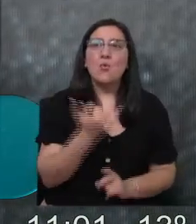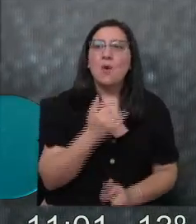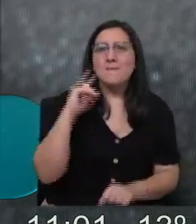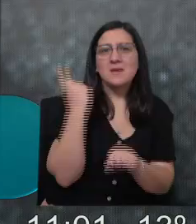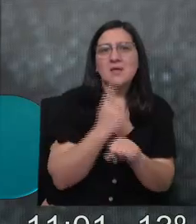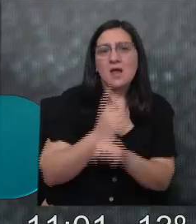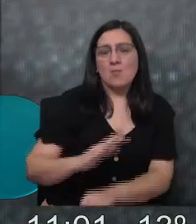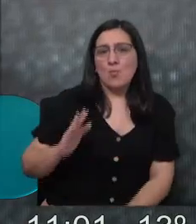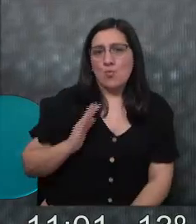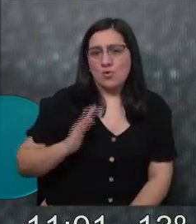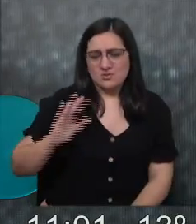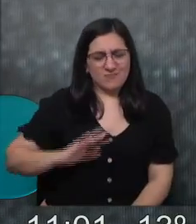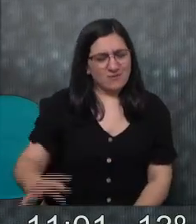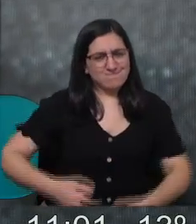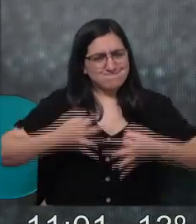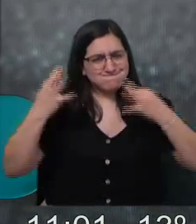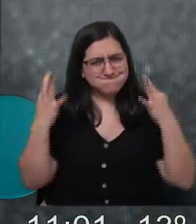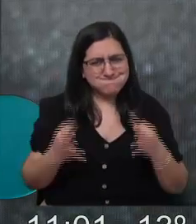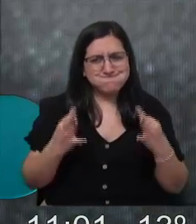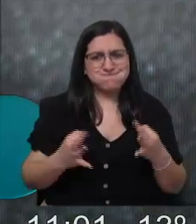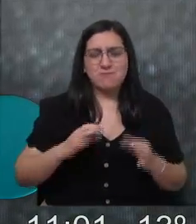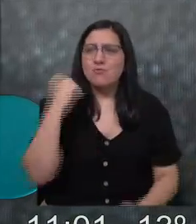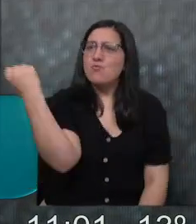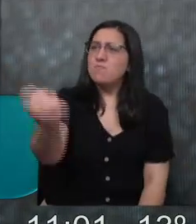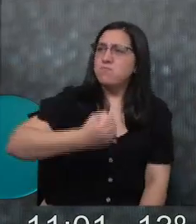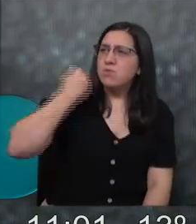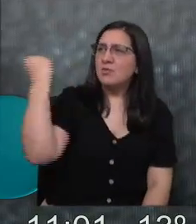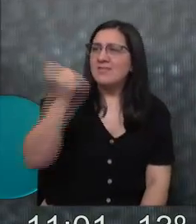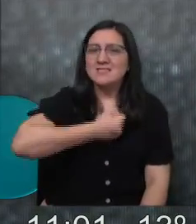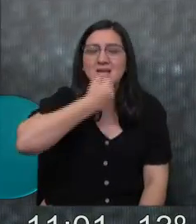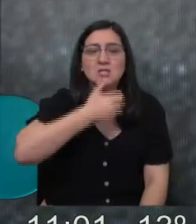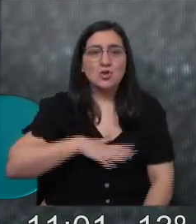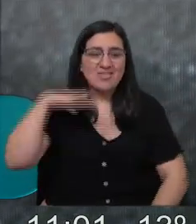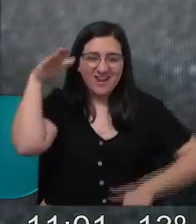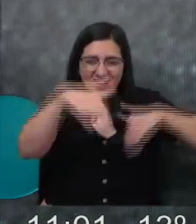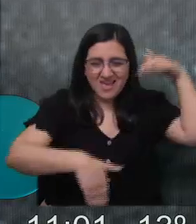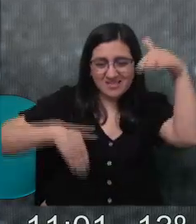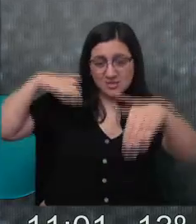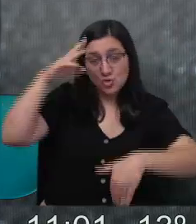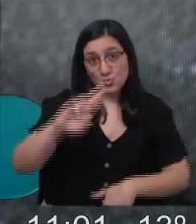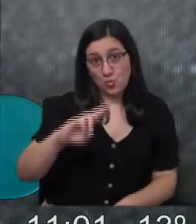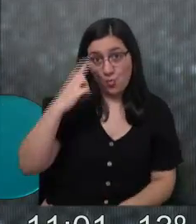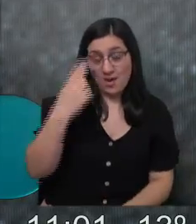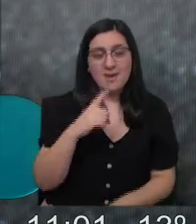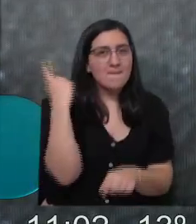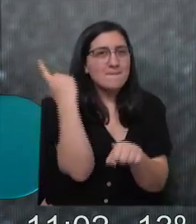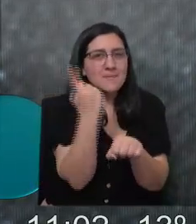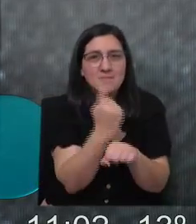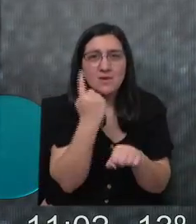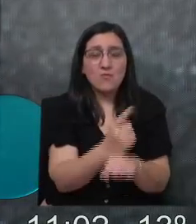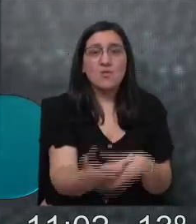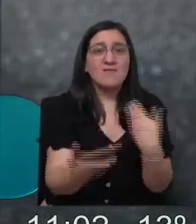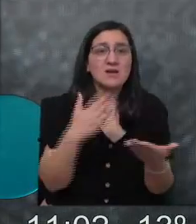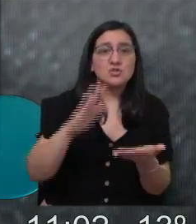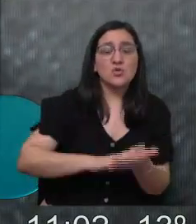primeras mujeres que fueron extremadamente relevantes en la historia de la natación de nuestro país. Y en primer lugar voy a hablar